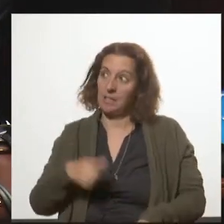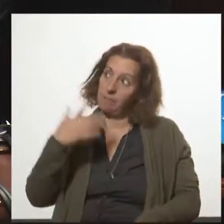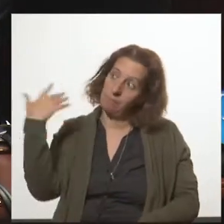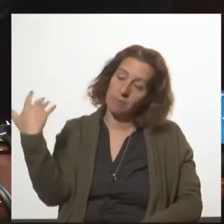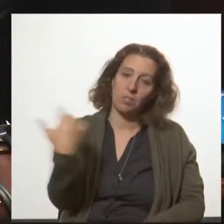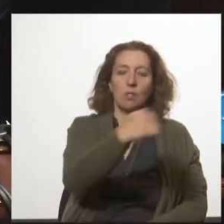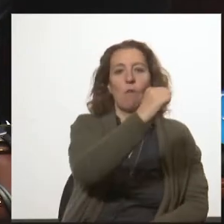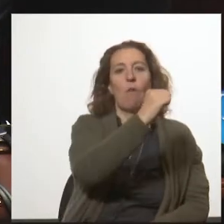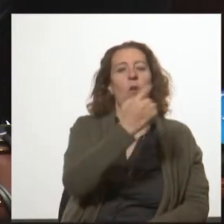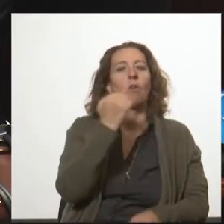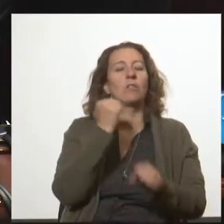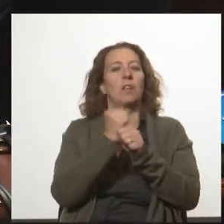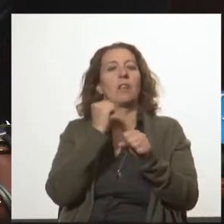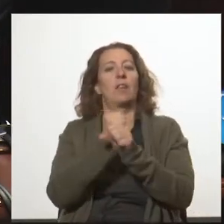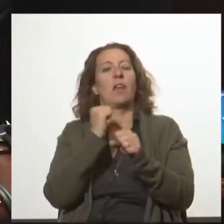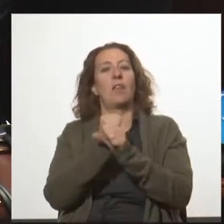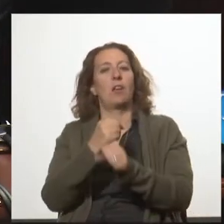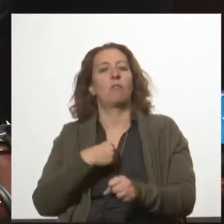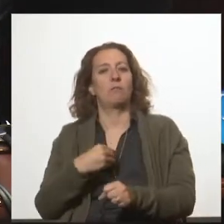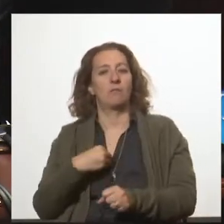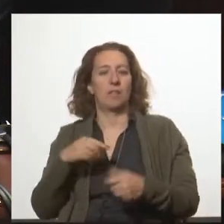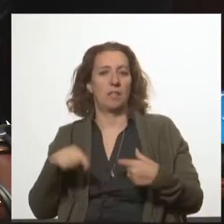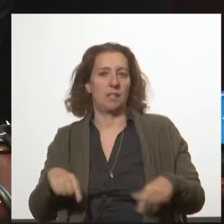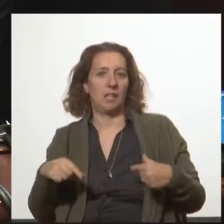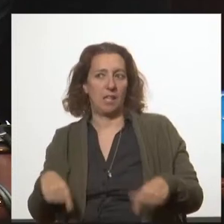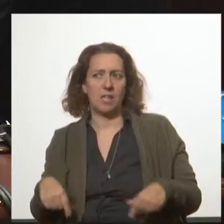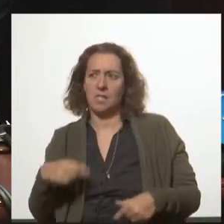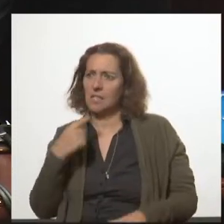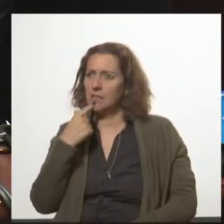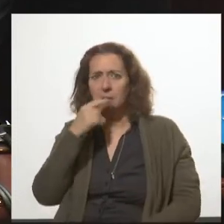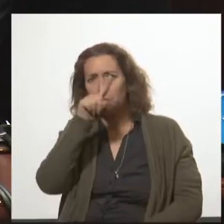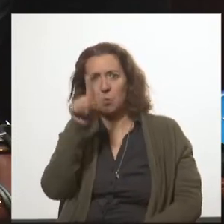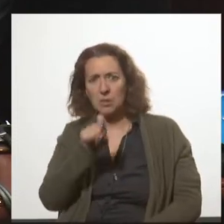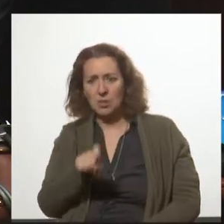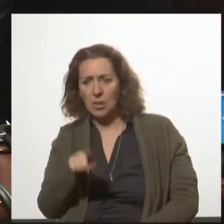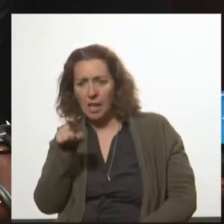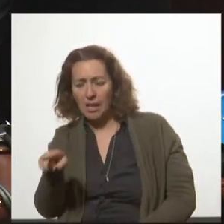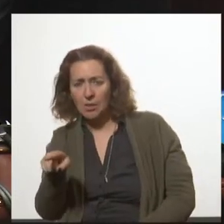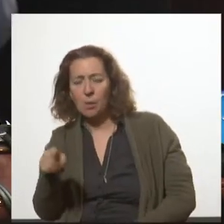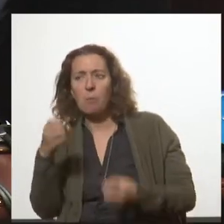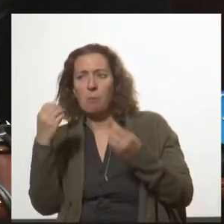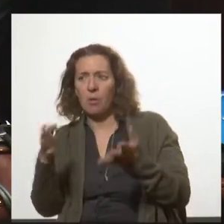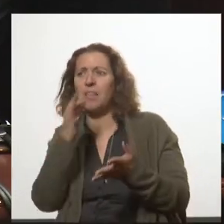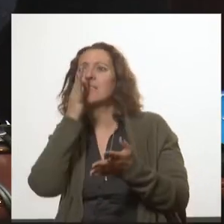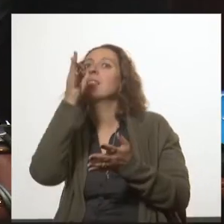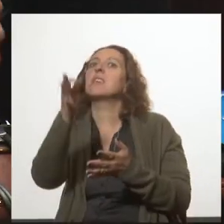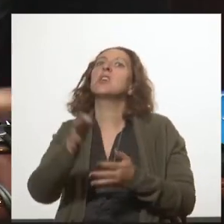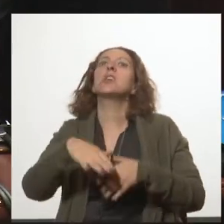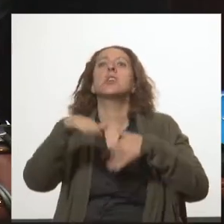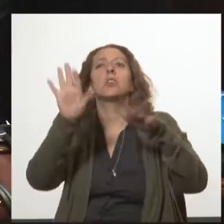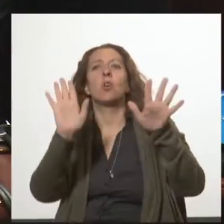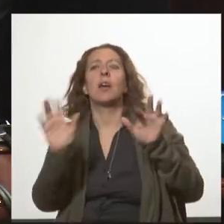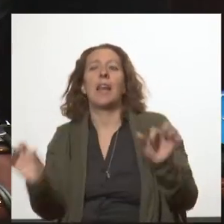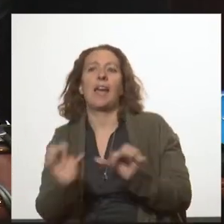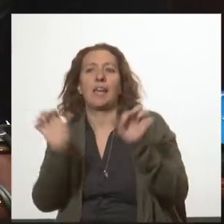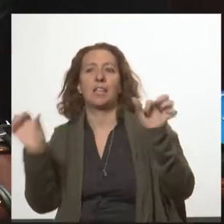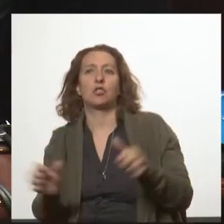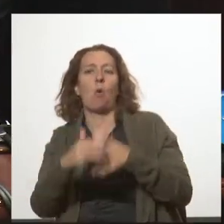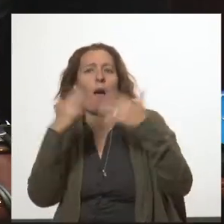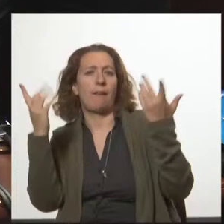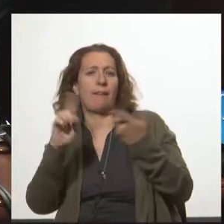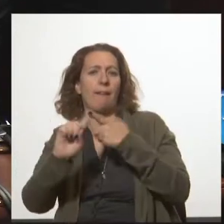tarea de confianza la intendencia o sea se cuestiona esta auditoría porque se dijo por ahí que la hizo alguien